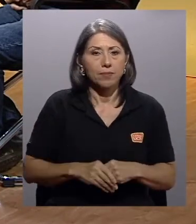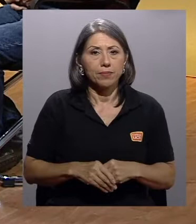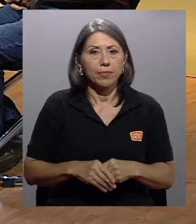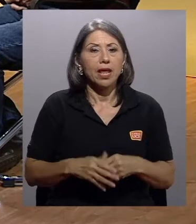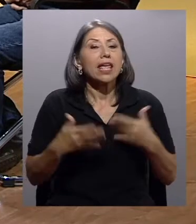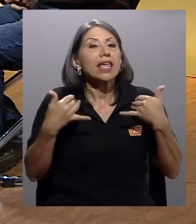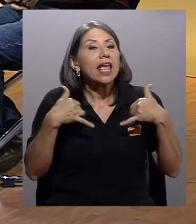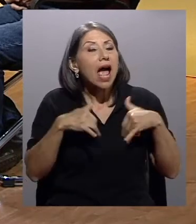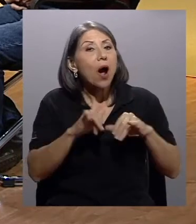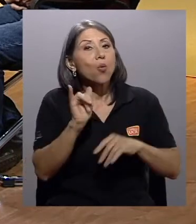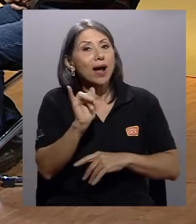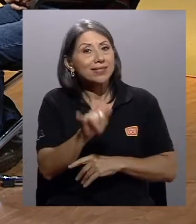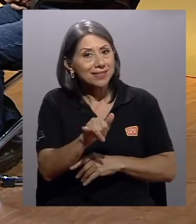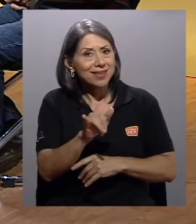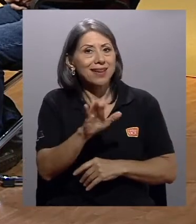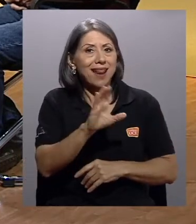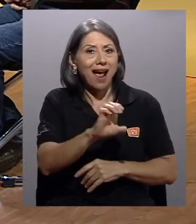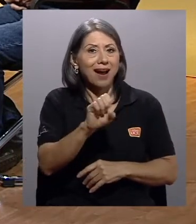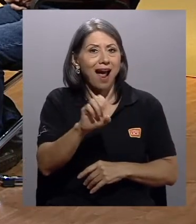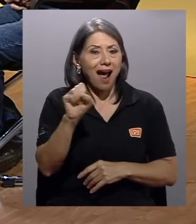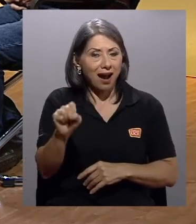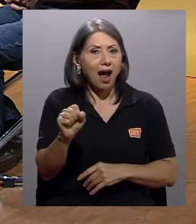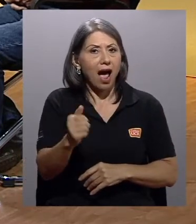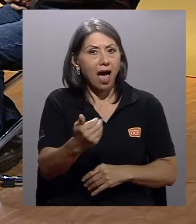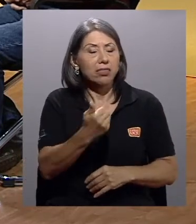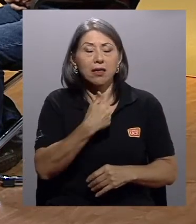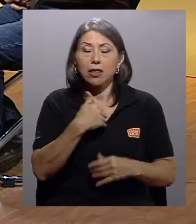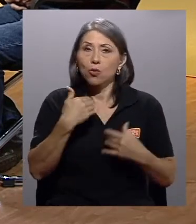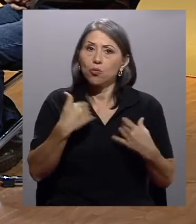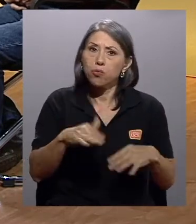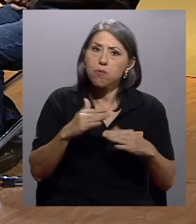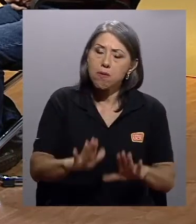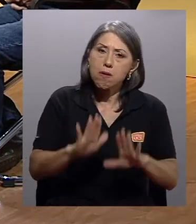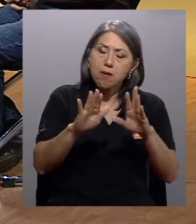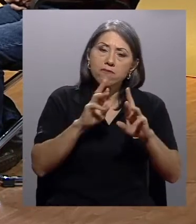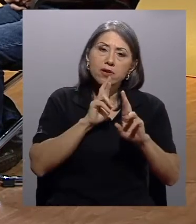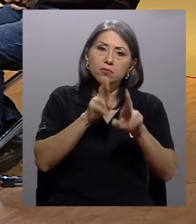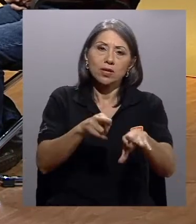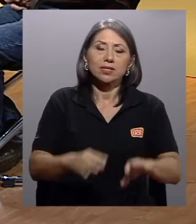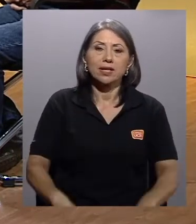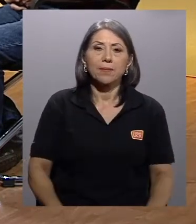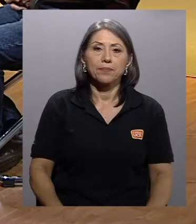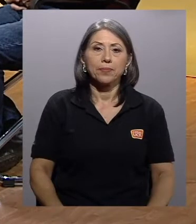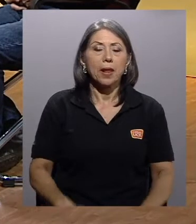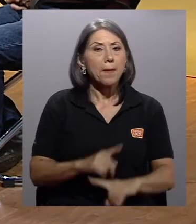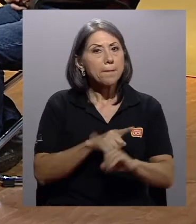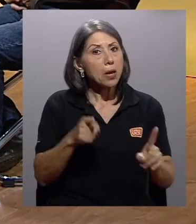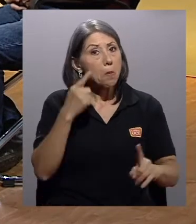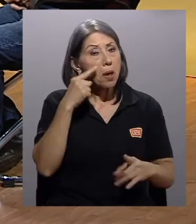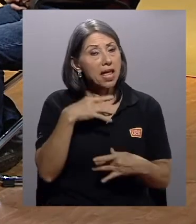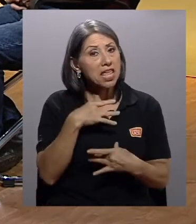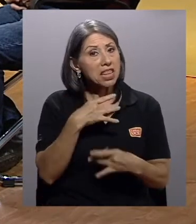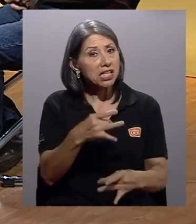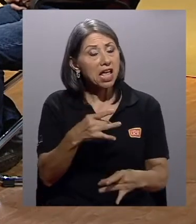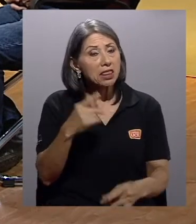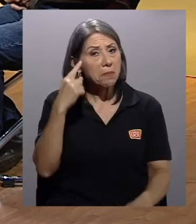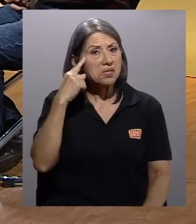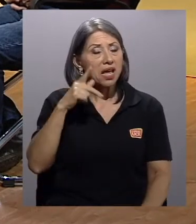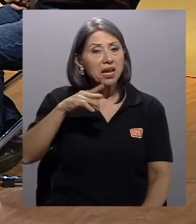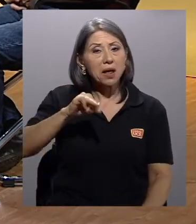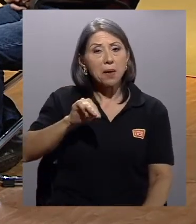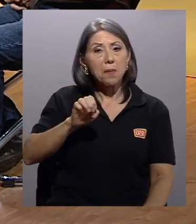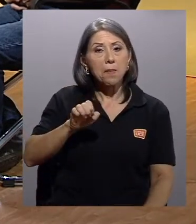así, que bien mencionas, aún así la Caja ha tenido una respuesta enorme. Sin embargo, por ejemplo, a mí me parece interesante pensar en el